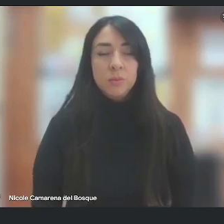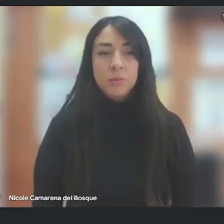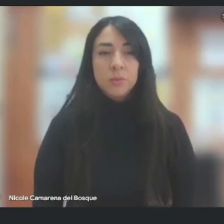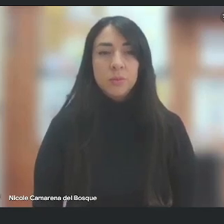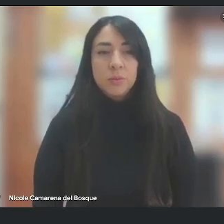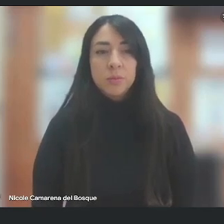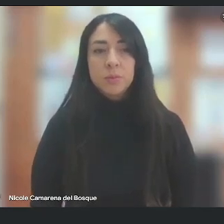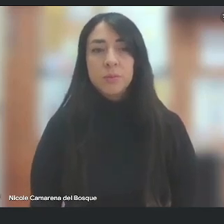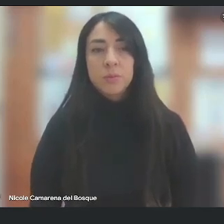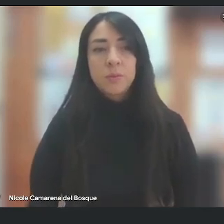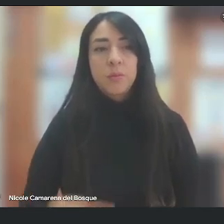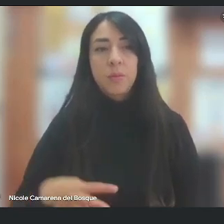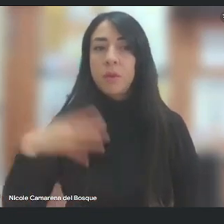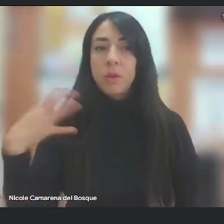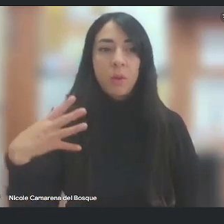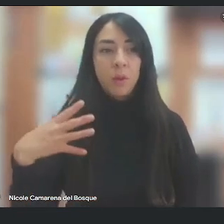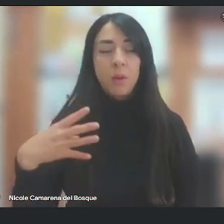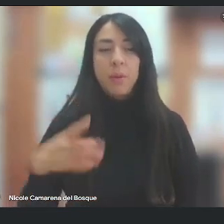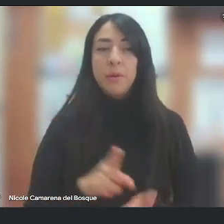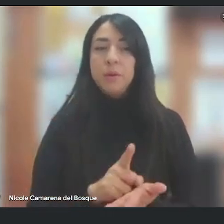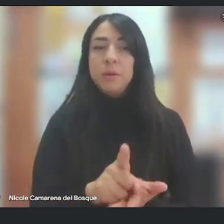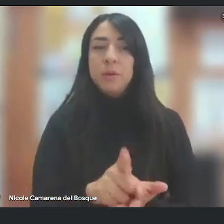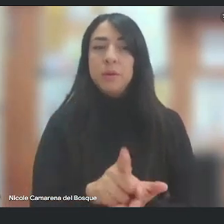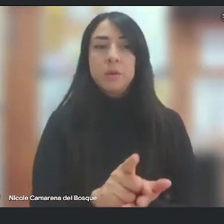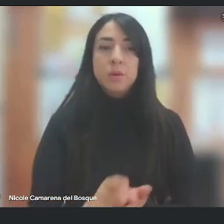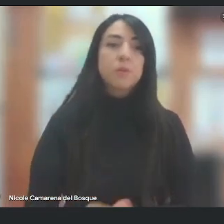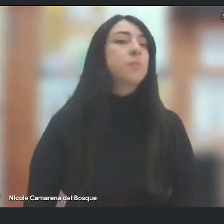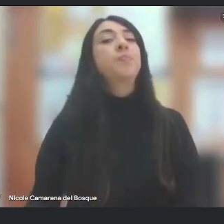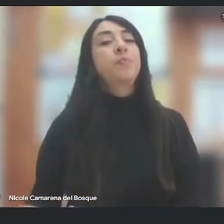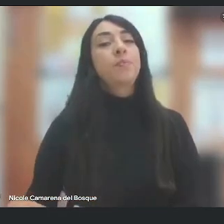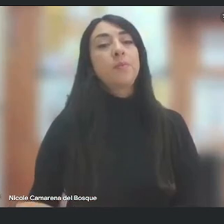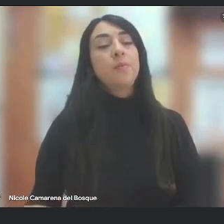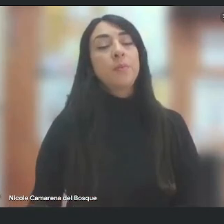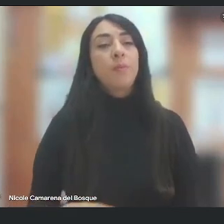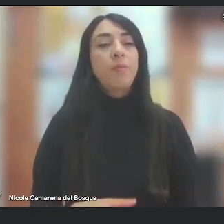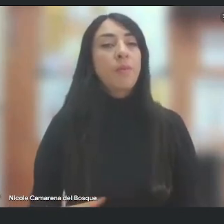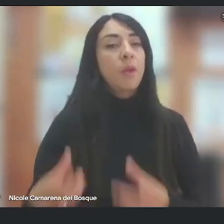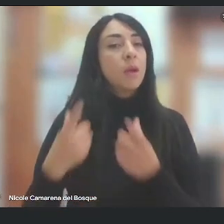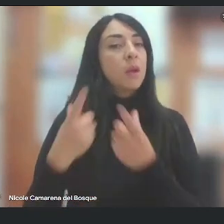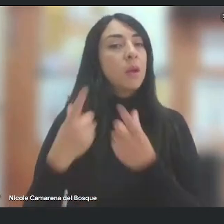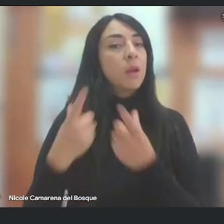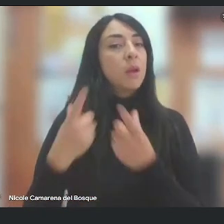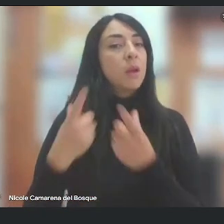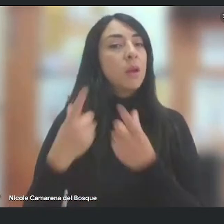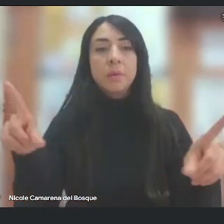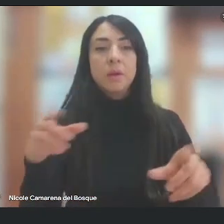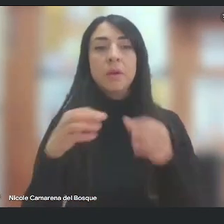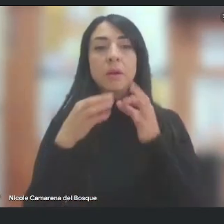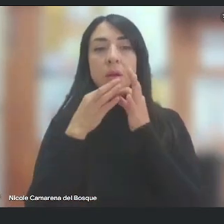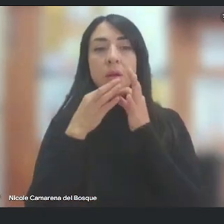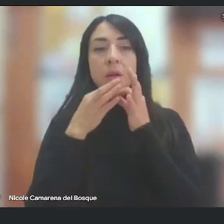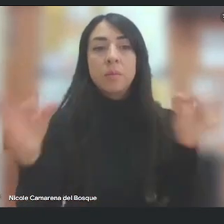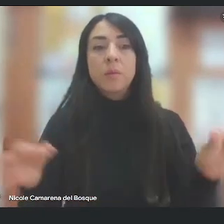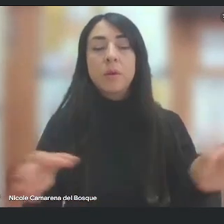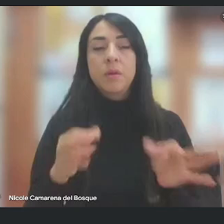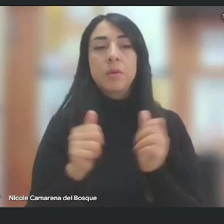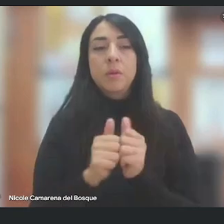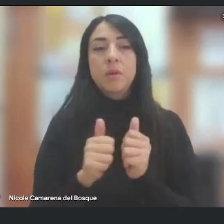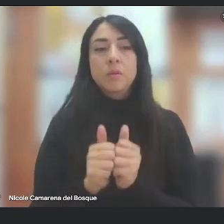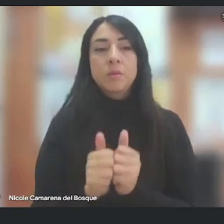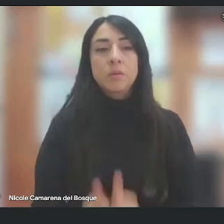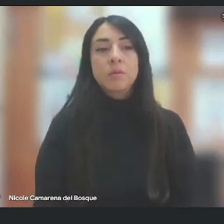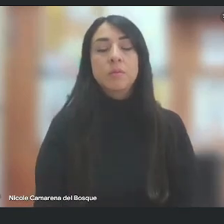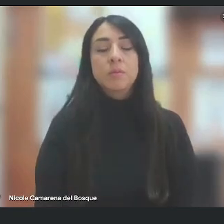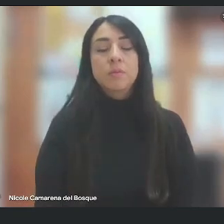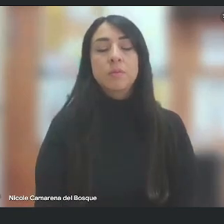libre, placentero e informado de la sexualidad. El placer sexual y el erotismo como generadores